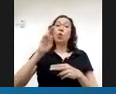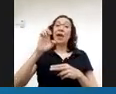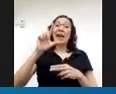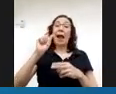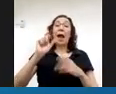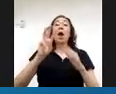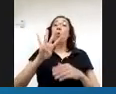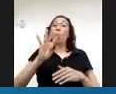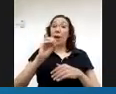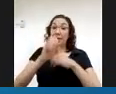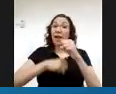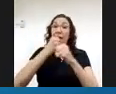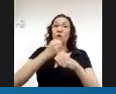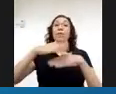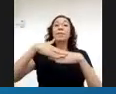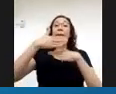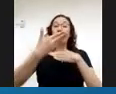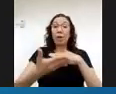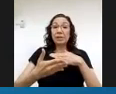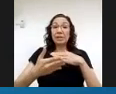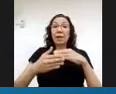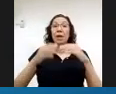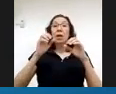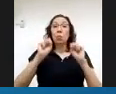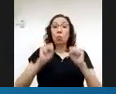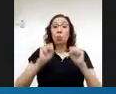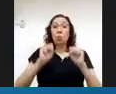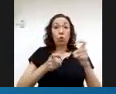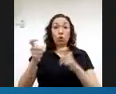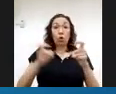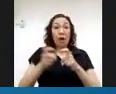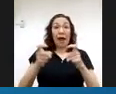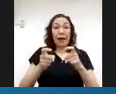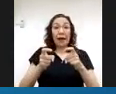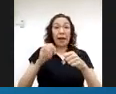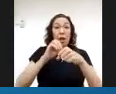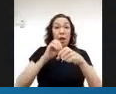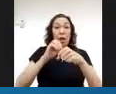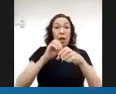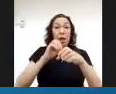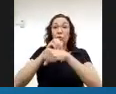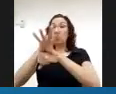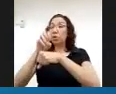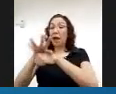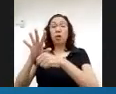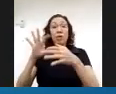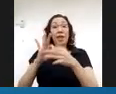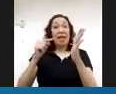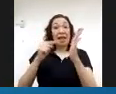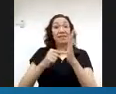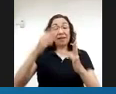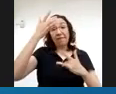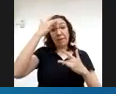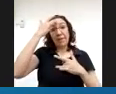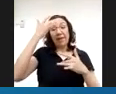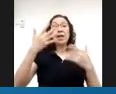años después, se había logrado controlar el avance de esta enfermedad